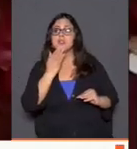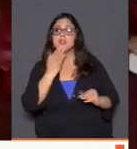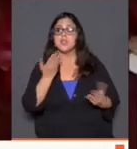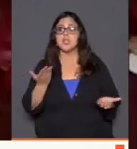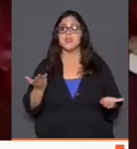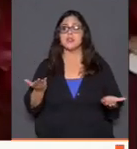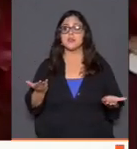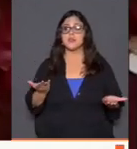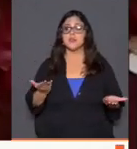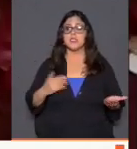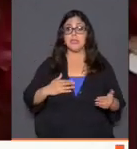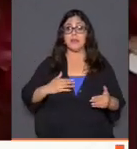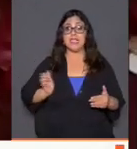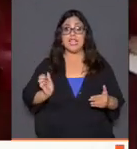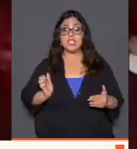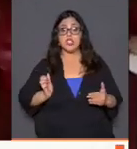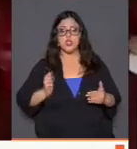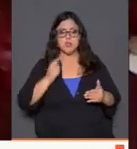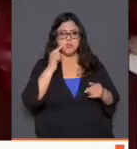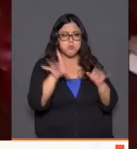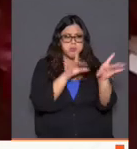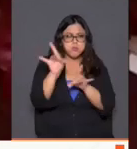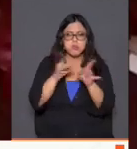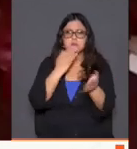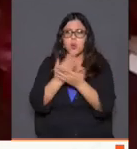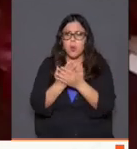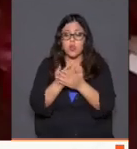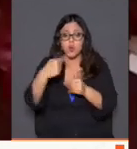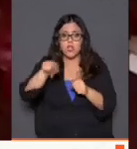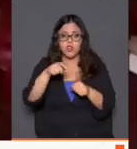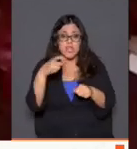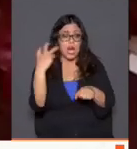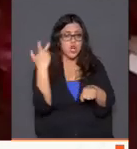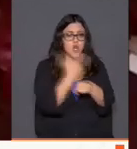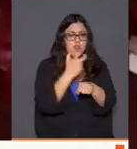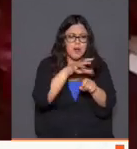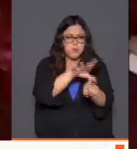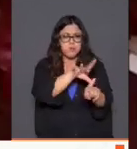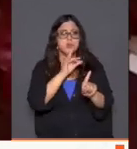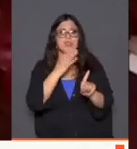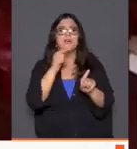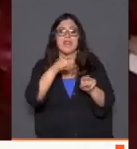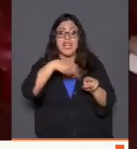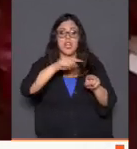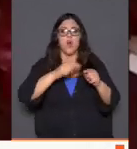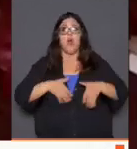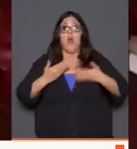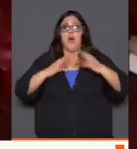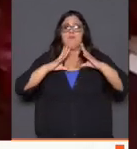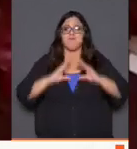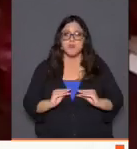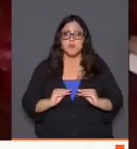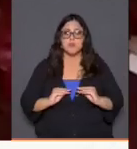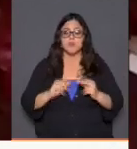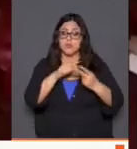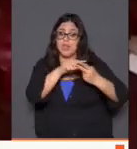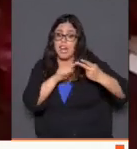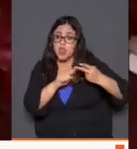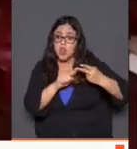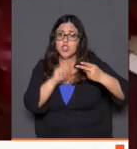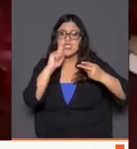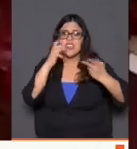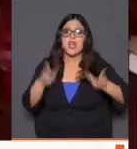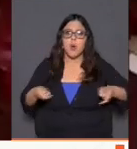dar con los delincuentes una vez que lo cometen, ¿cierto? También va a desincentivar eso. Entonces, sumado a estas dos cosas, ya es un